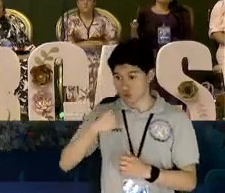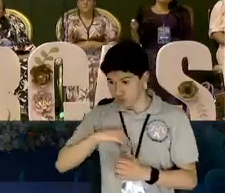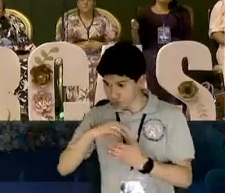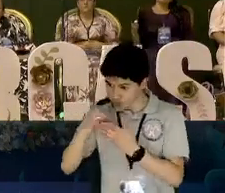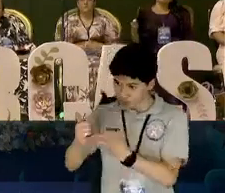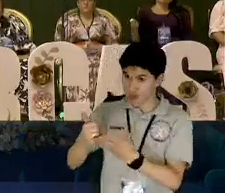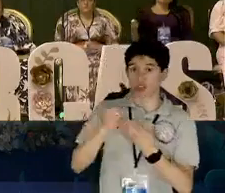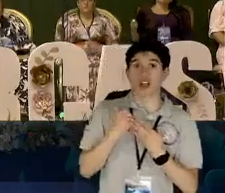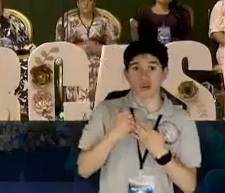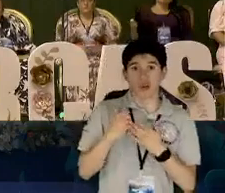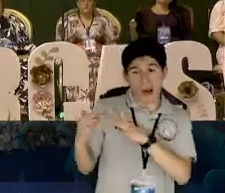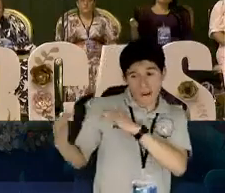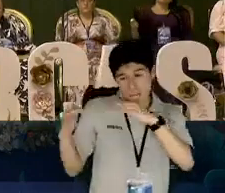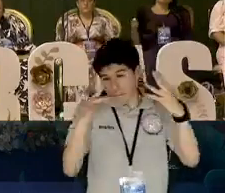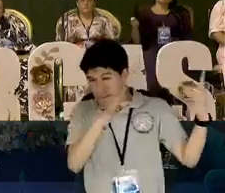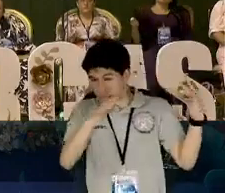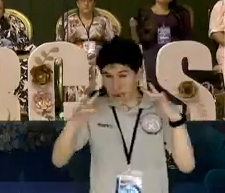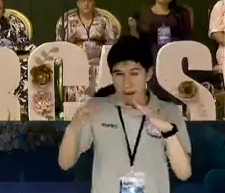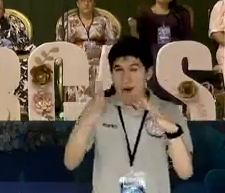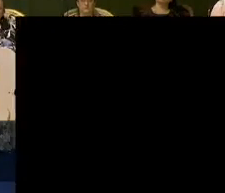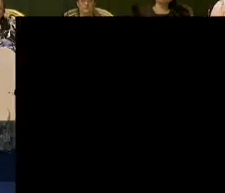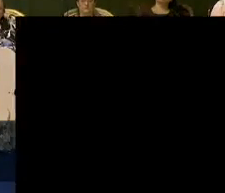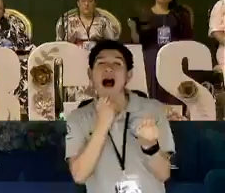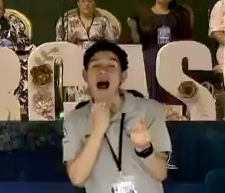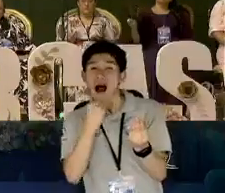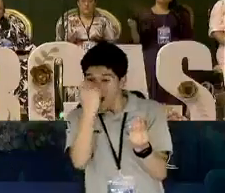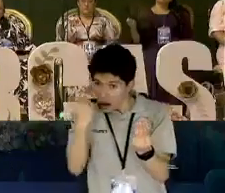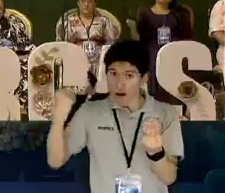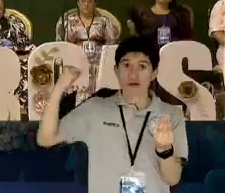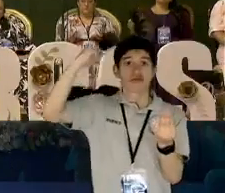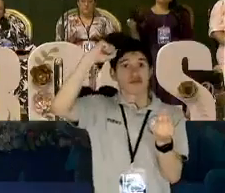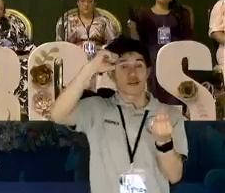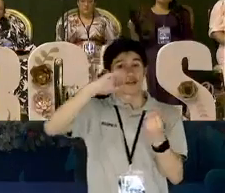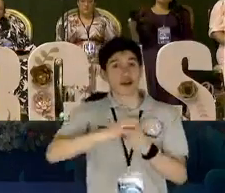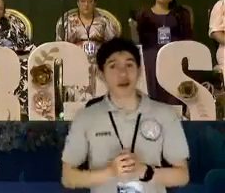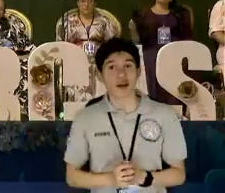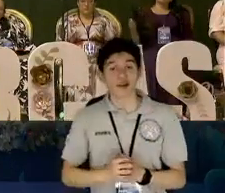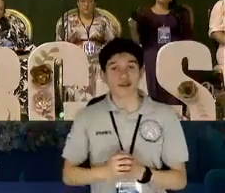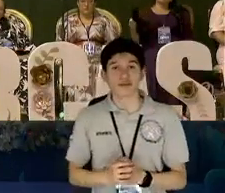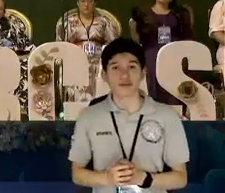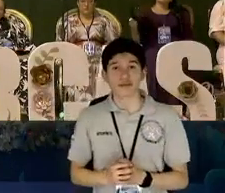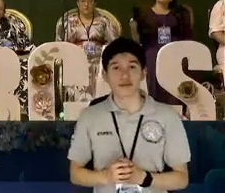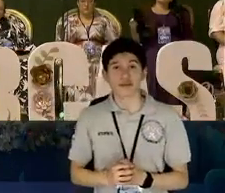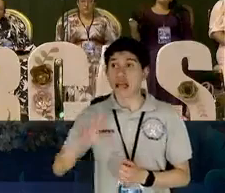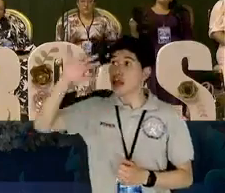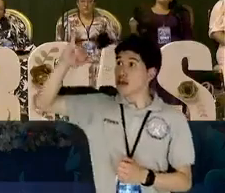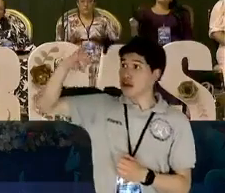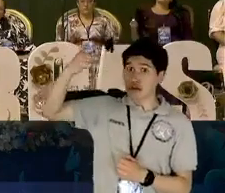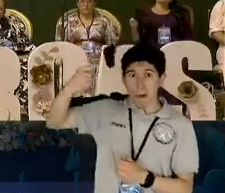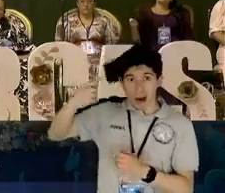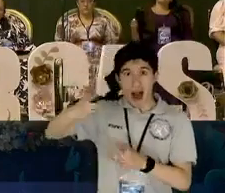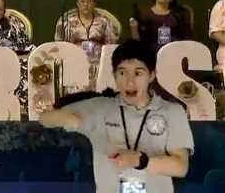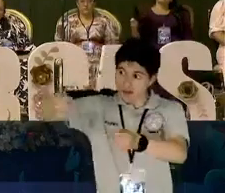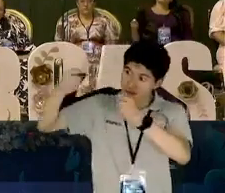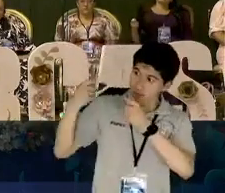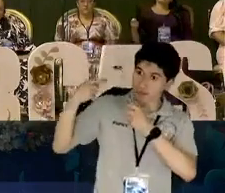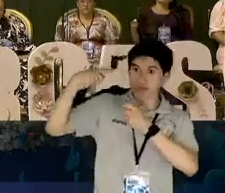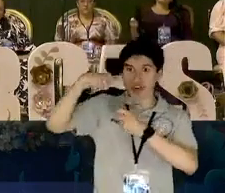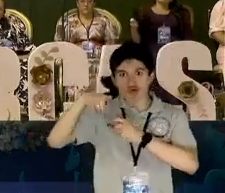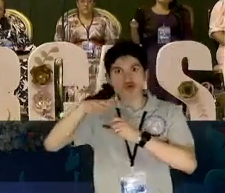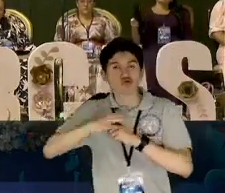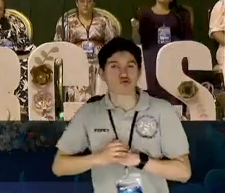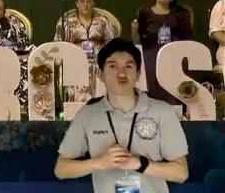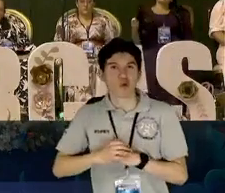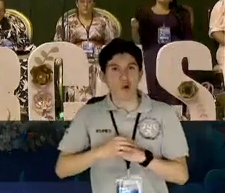a la guerra y lo volvía a traer. Además, Jehová te ha dicho: tú apacentarás a mi pueblo Israel y tú serás príncipe